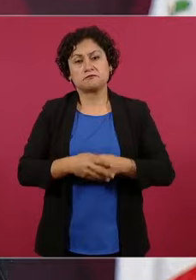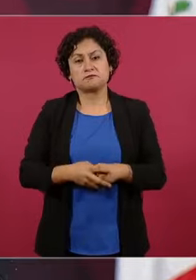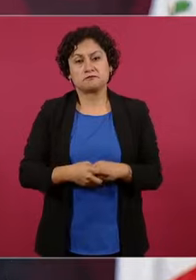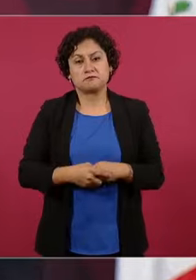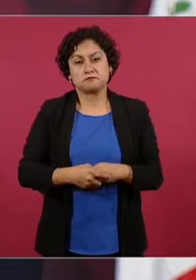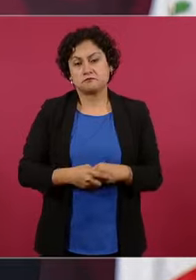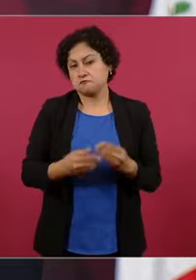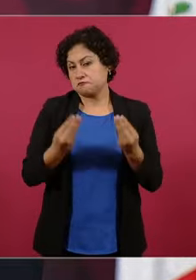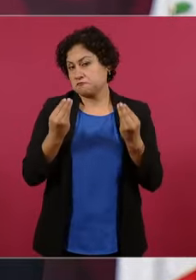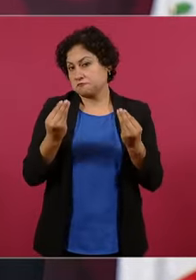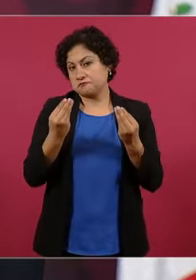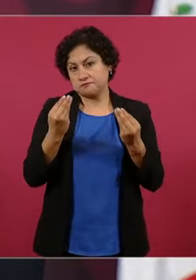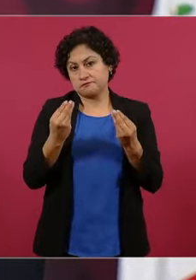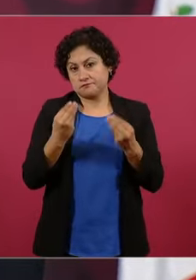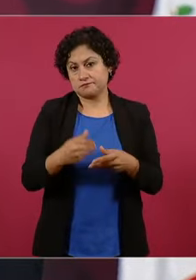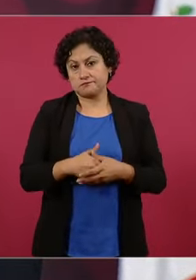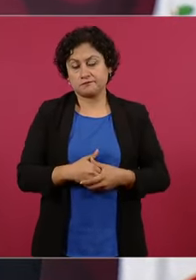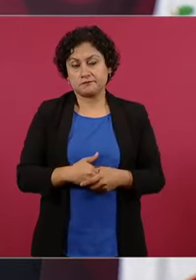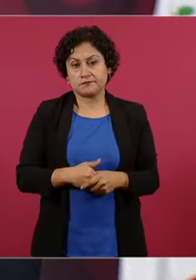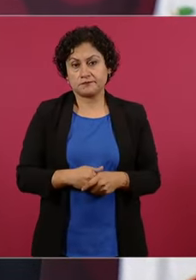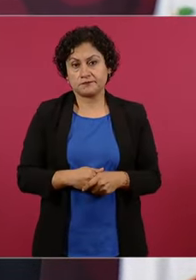Muy protegido.